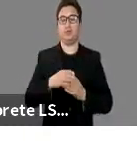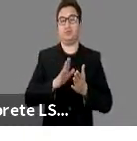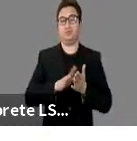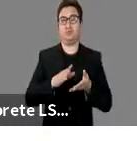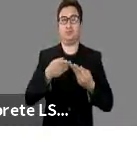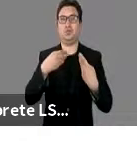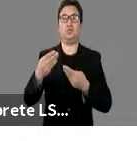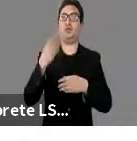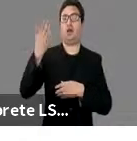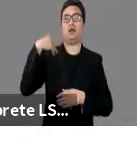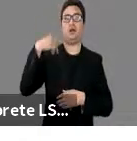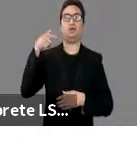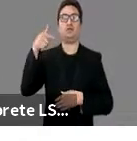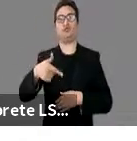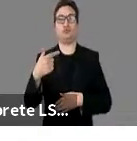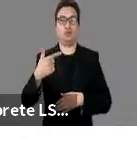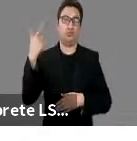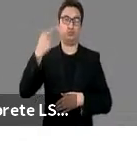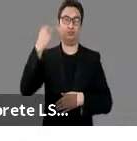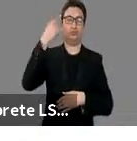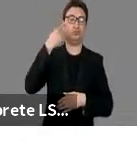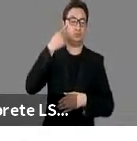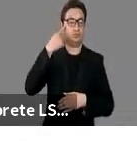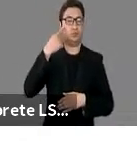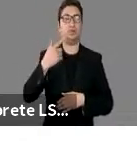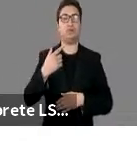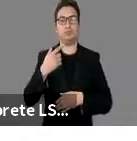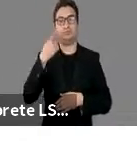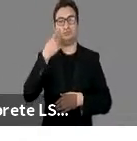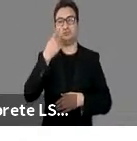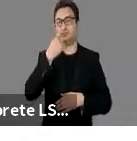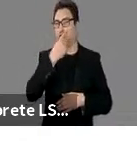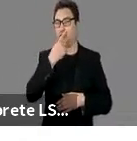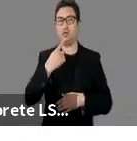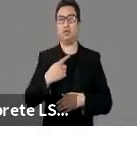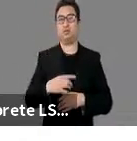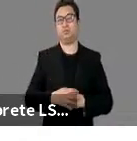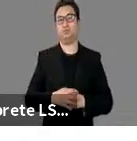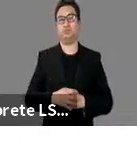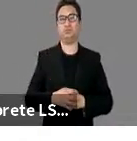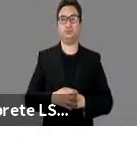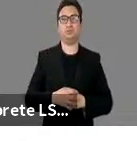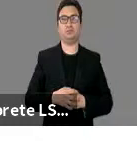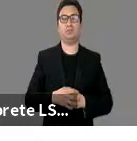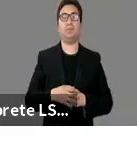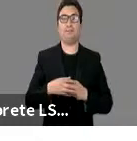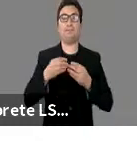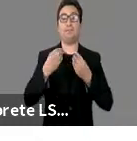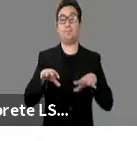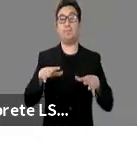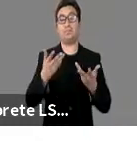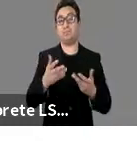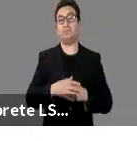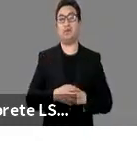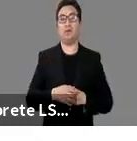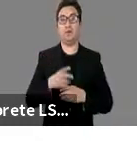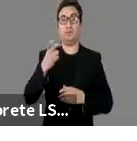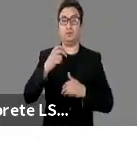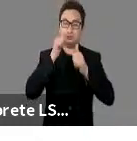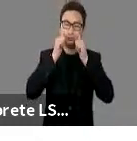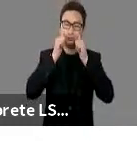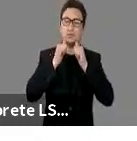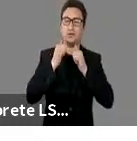asalto y le dispararon y perdió los dos ojos. Y entonces era hace 3,